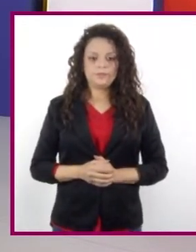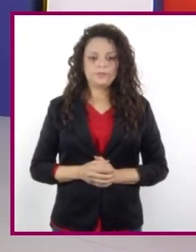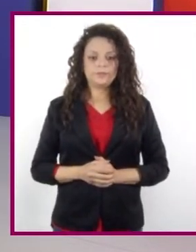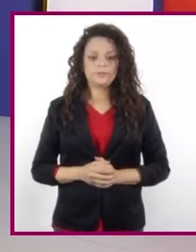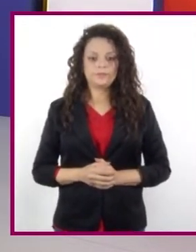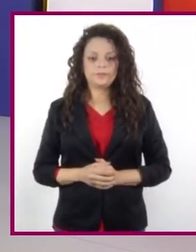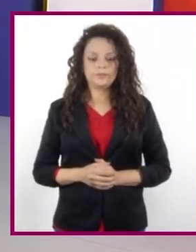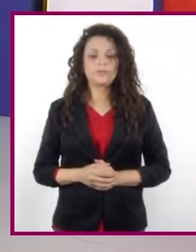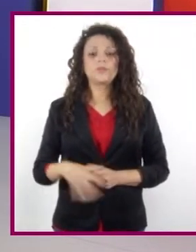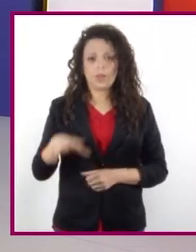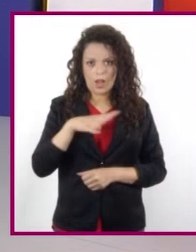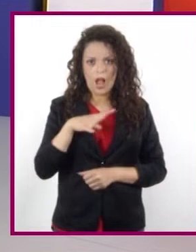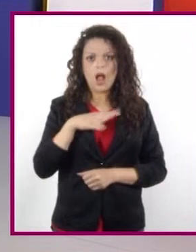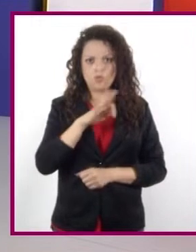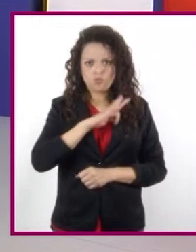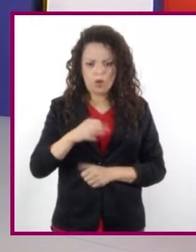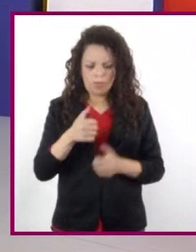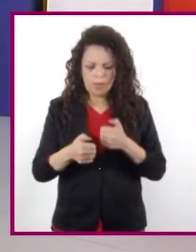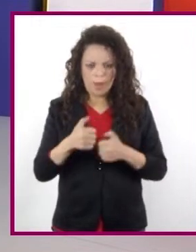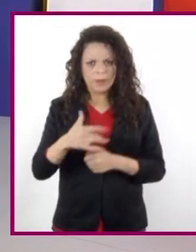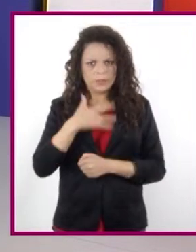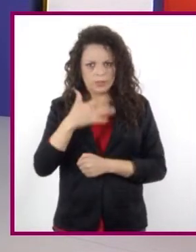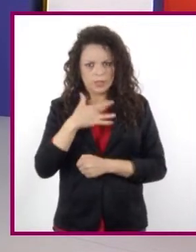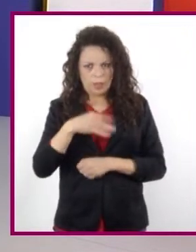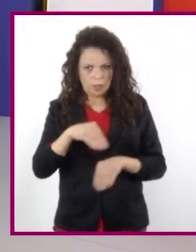también la sensibilidad de movimiento,